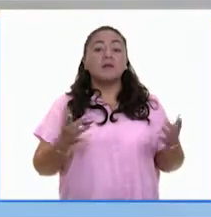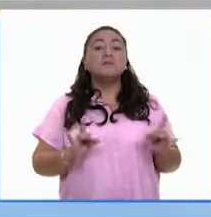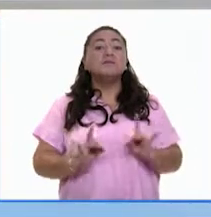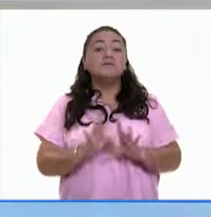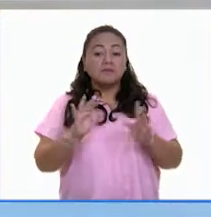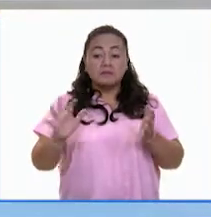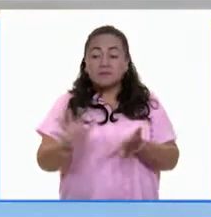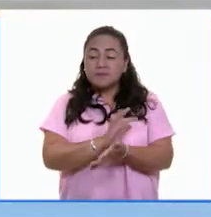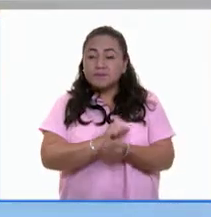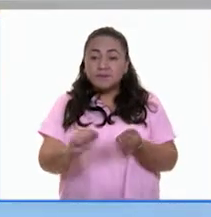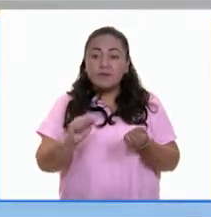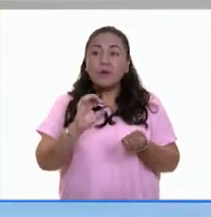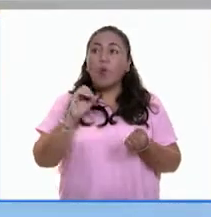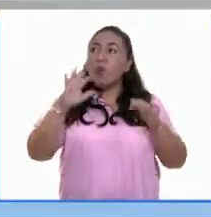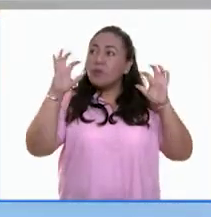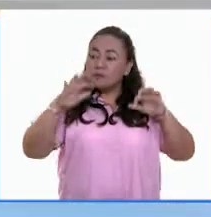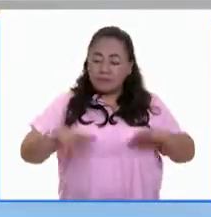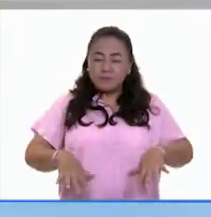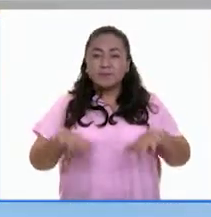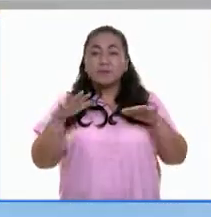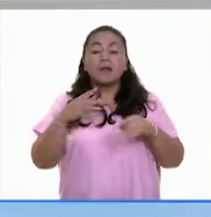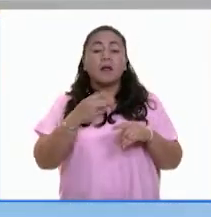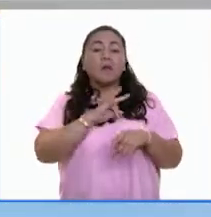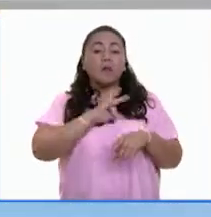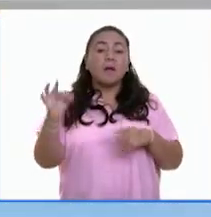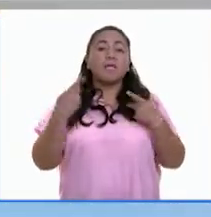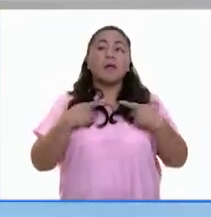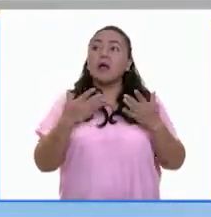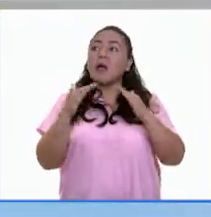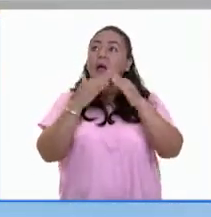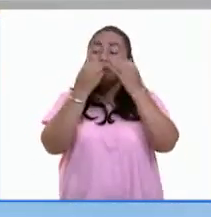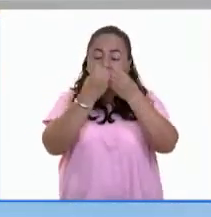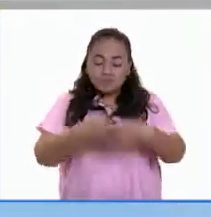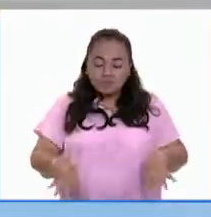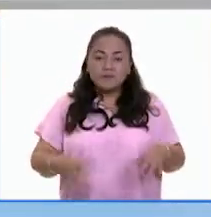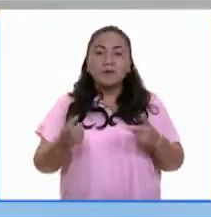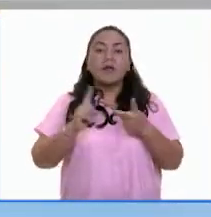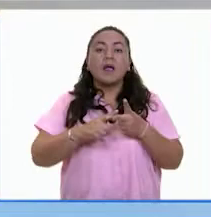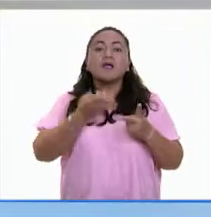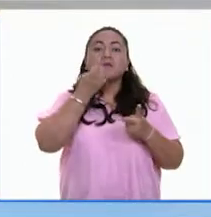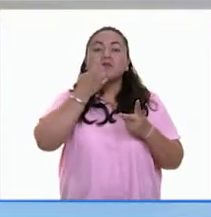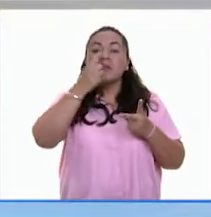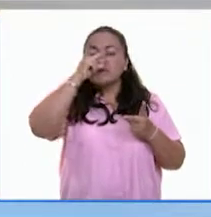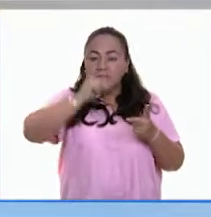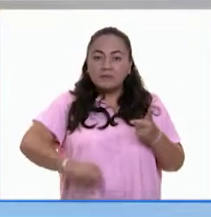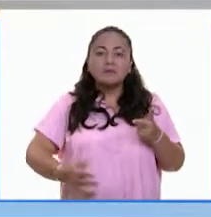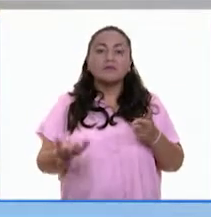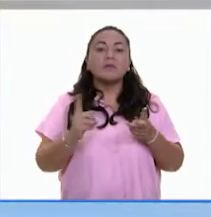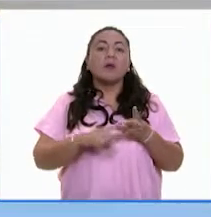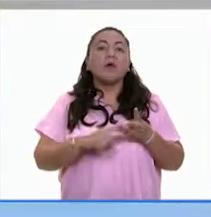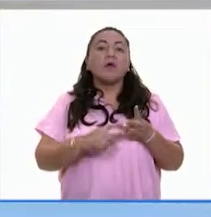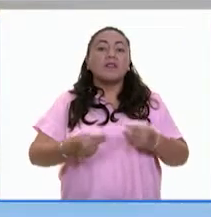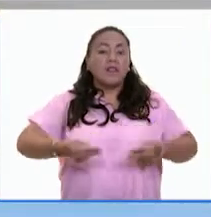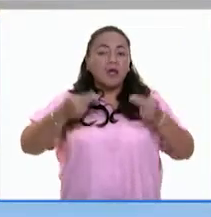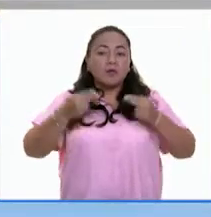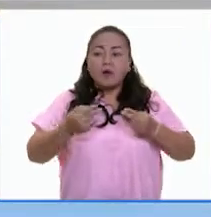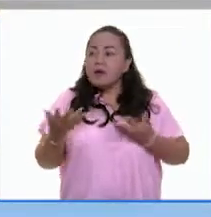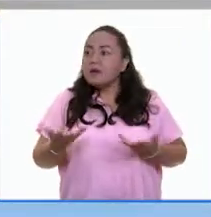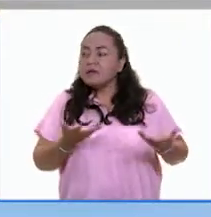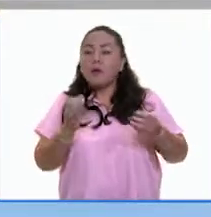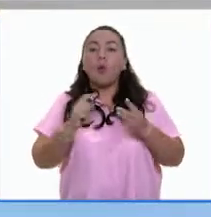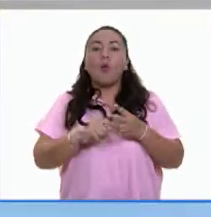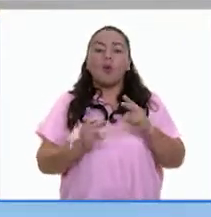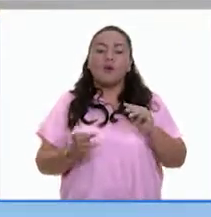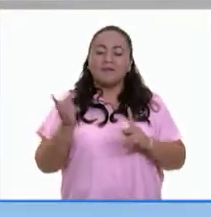desastres, las personas pueden perder sus casas o las escuelas o los negocios, sembradíos,